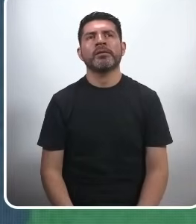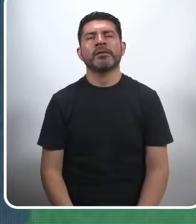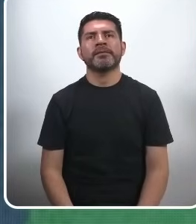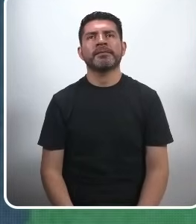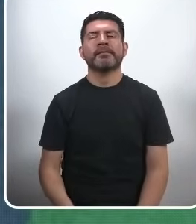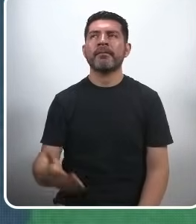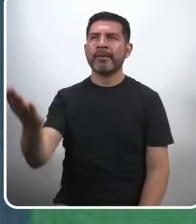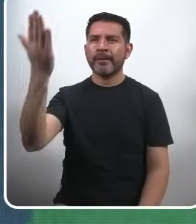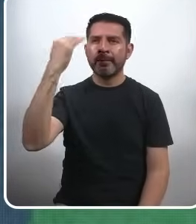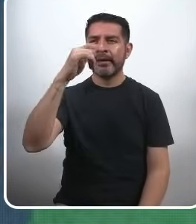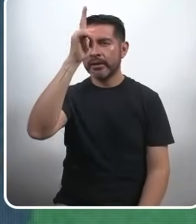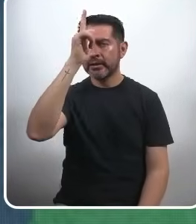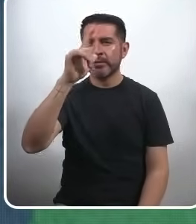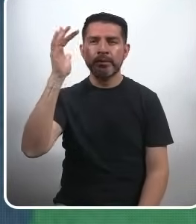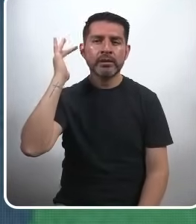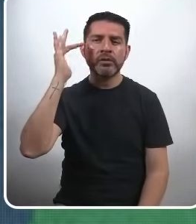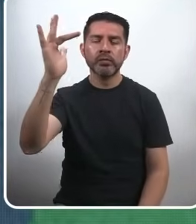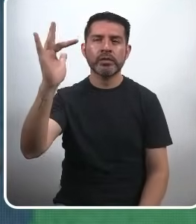Ven Espíritu